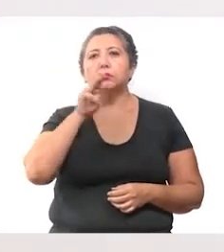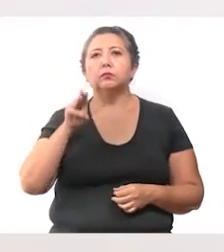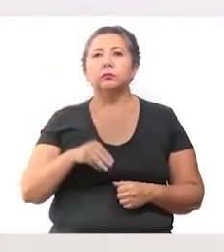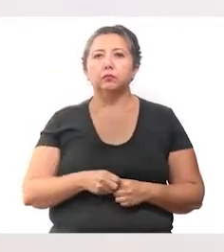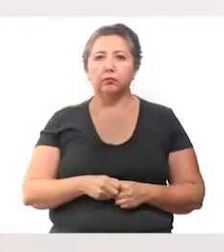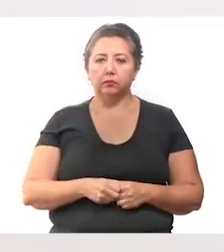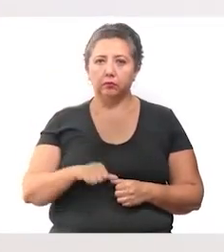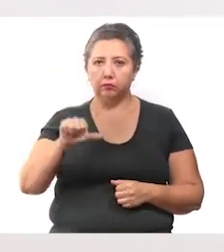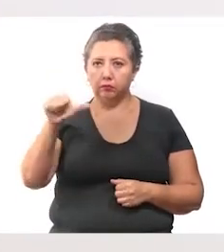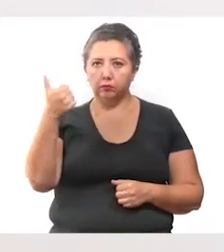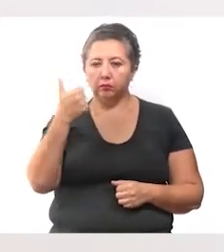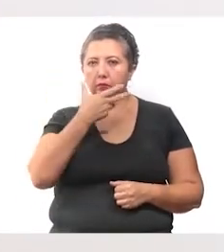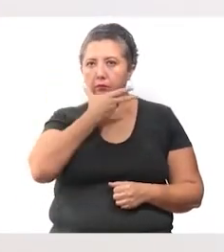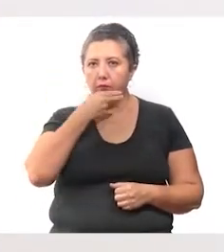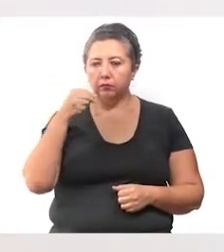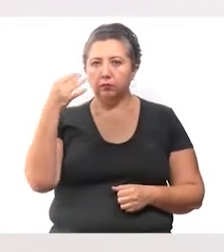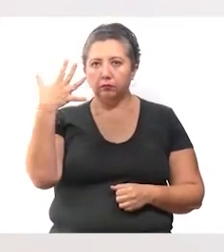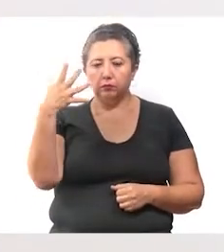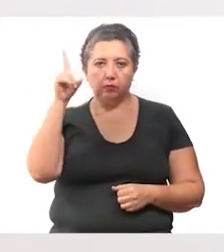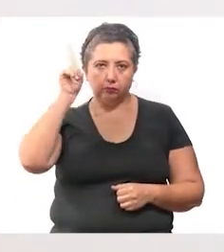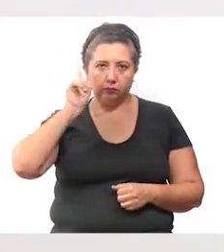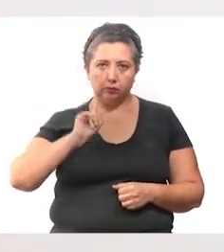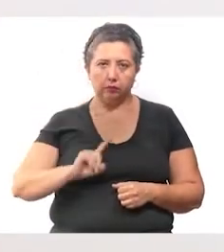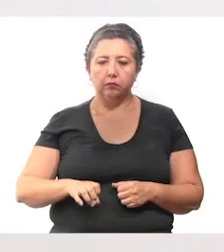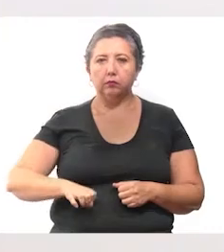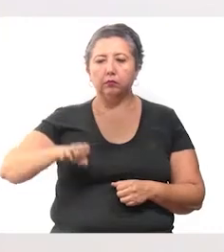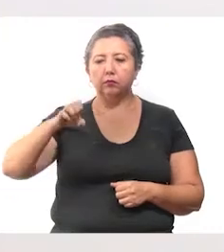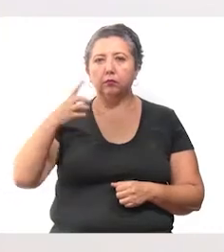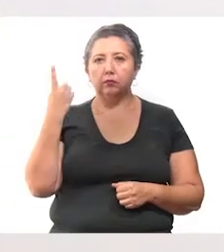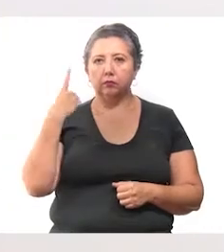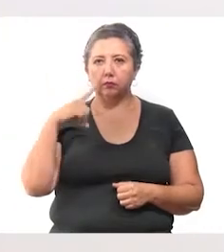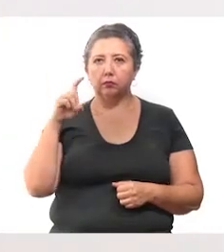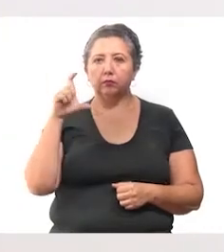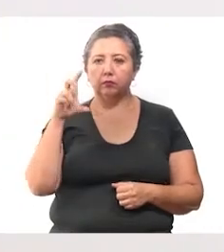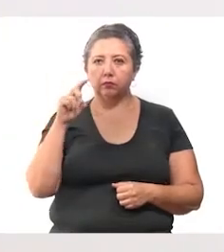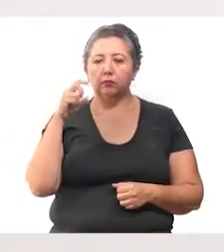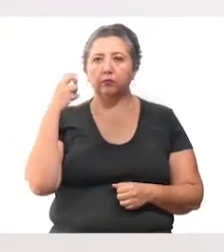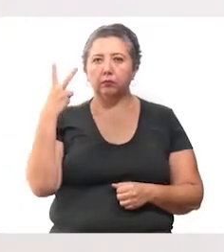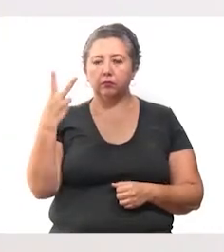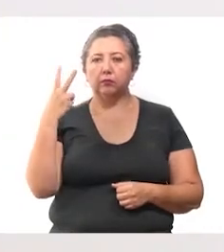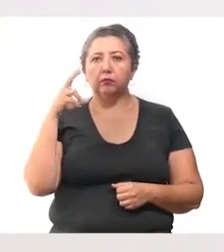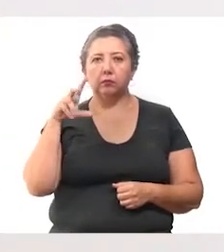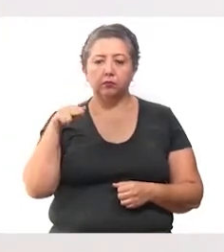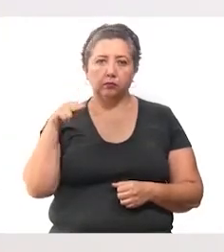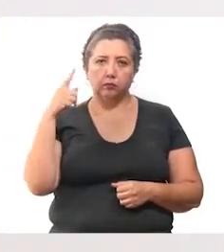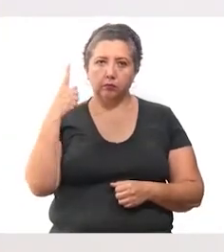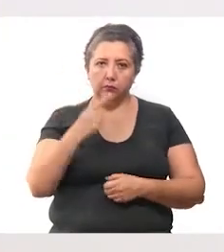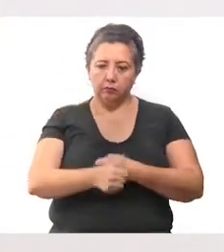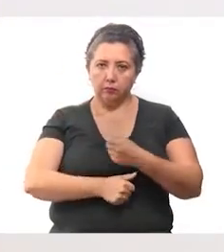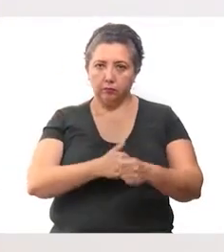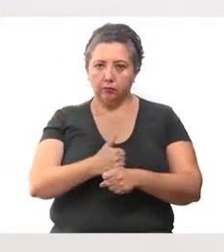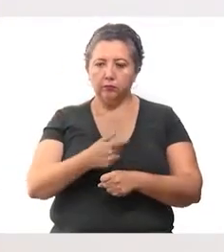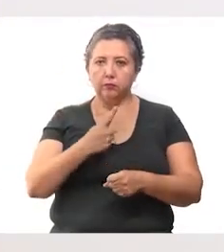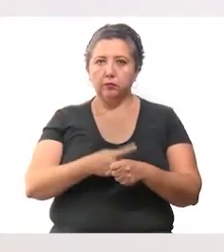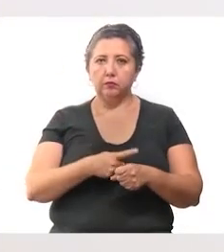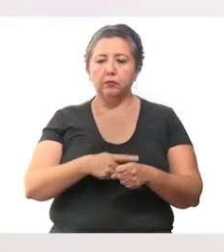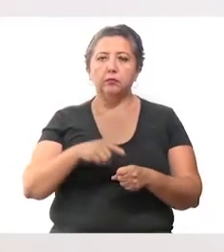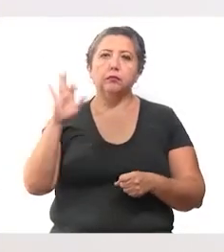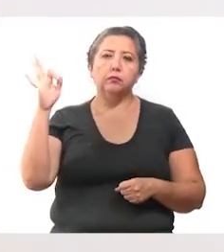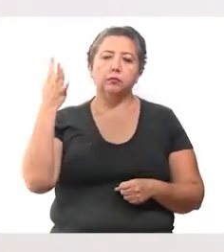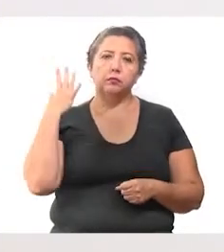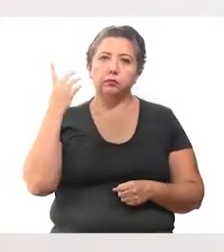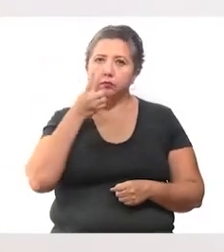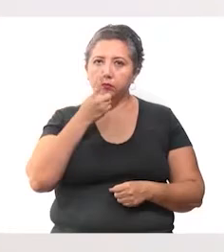fallecimientos. Son 11 hombres y 5 mujeres, de un rango de edad de 32 a 81 años. Sus